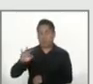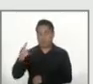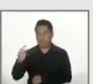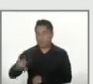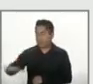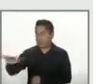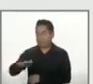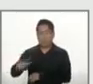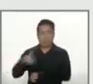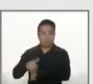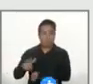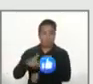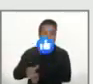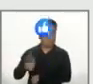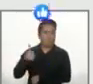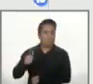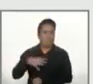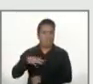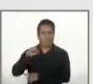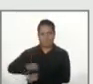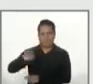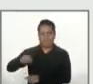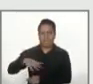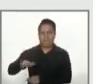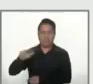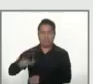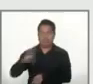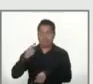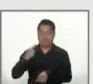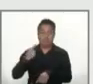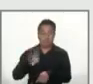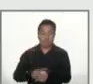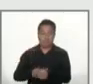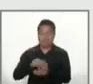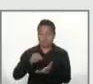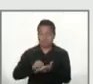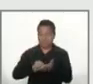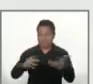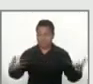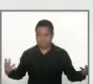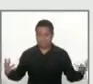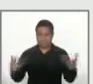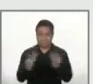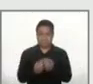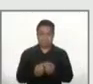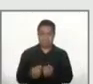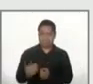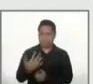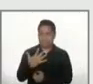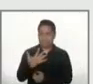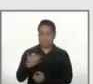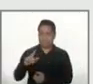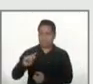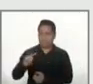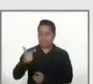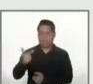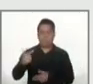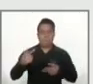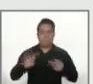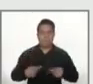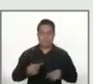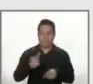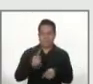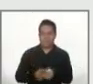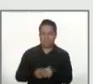la jurisdicción sanitaria número 6, Sierra, 18, dando un total de 577 casos activos